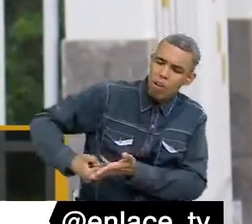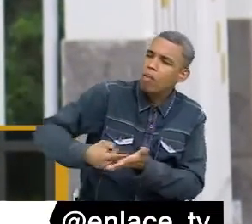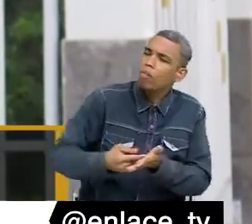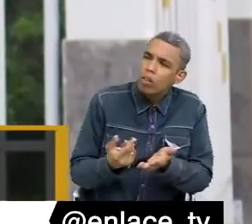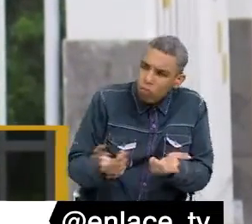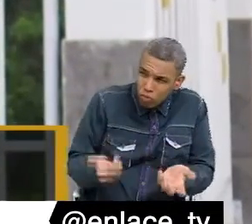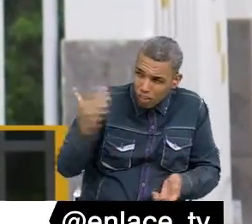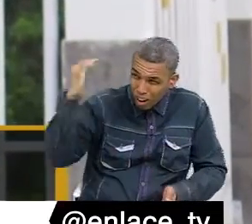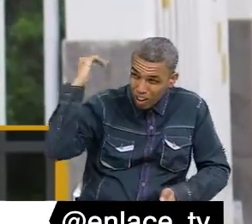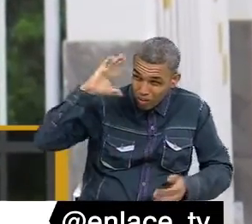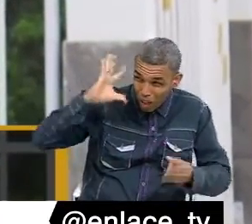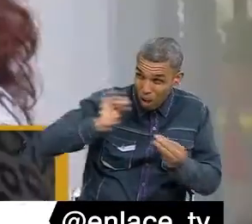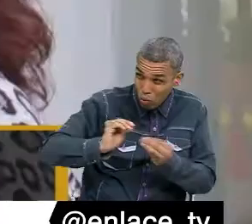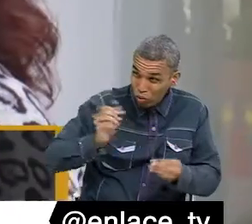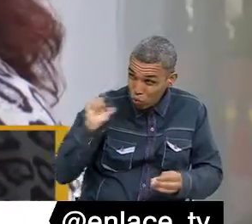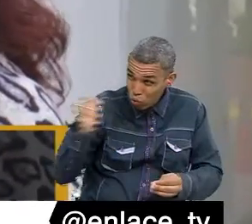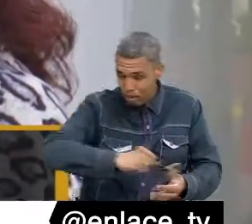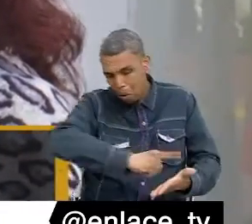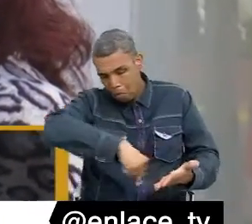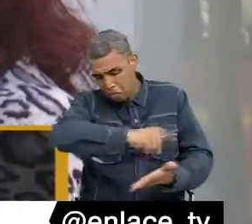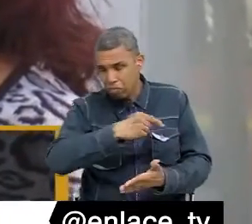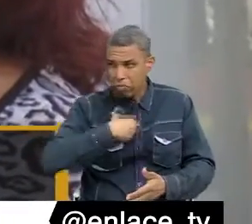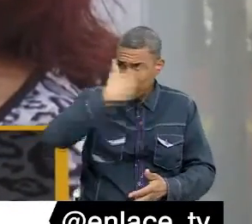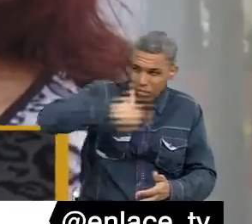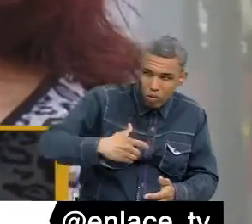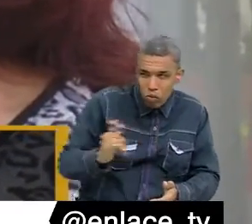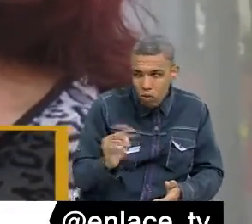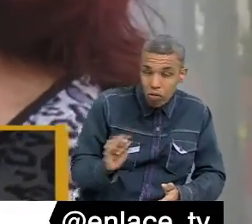como lo que está pasando en este momento. Con estos anuncios